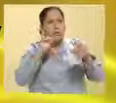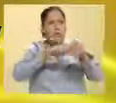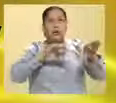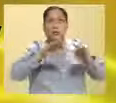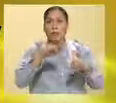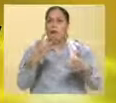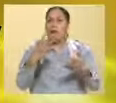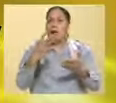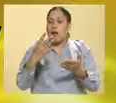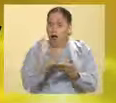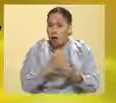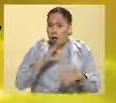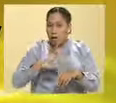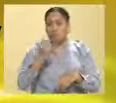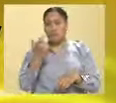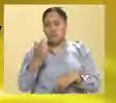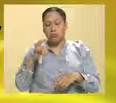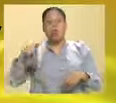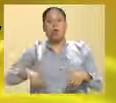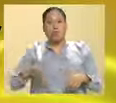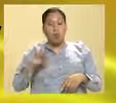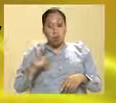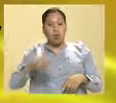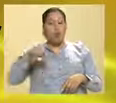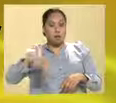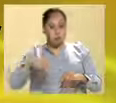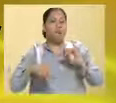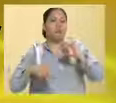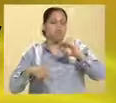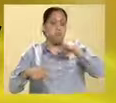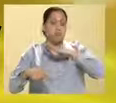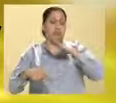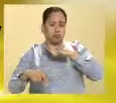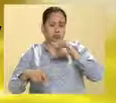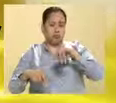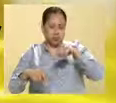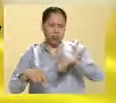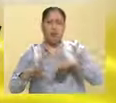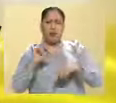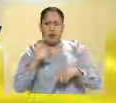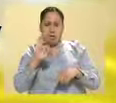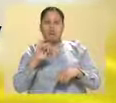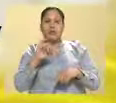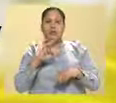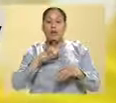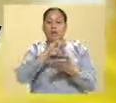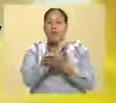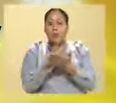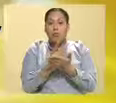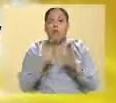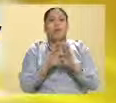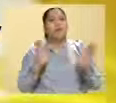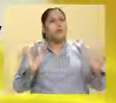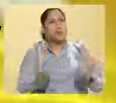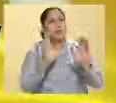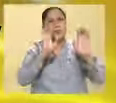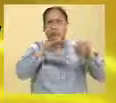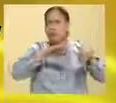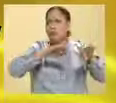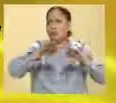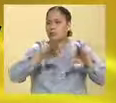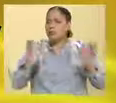empleo por parte del Bueno, por parte del gobierno del Distrito Federal, hay programas de impulso al empleo,